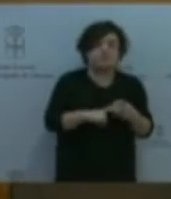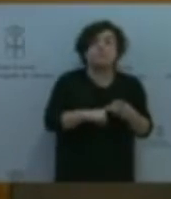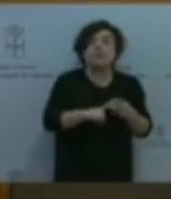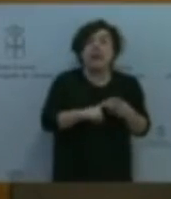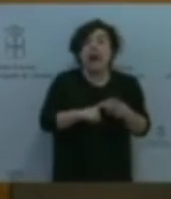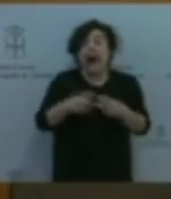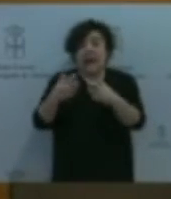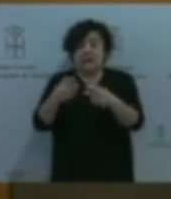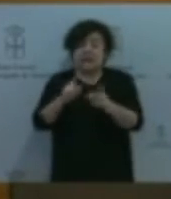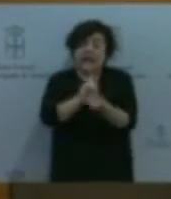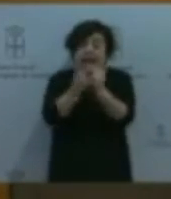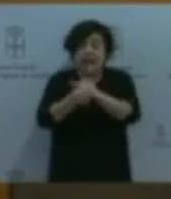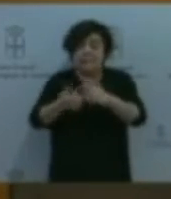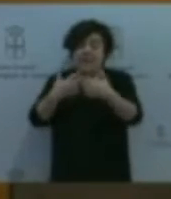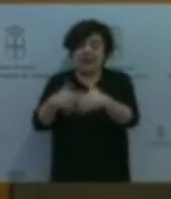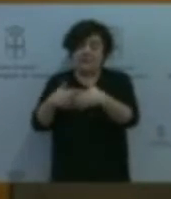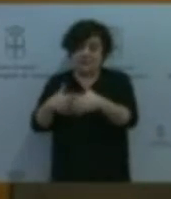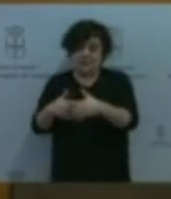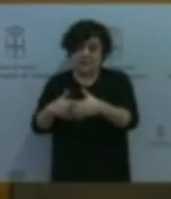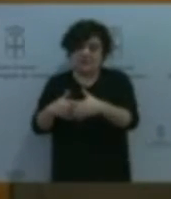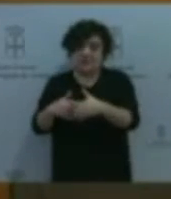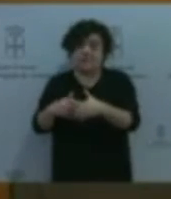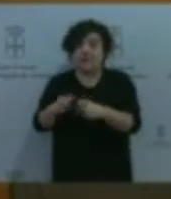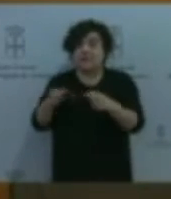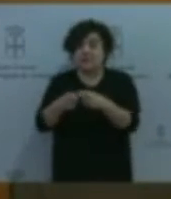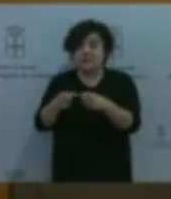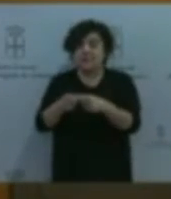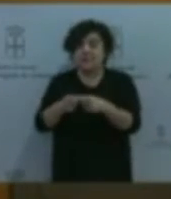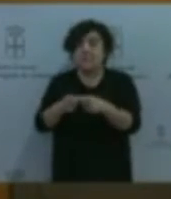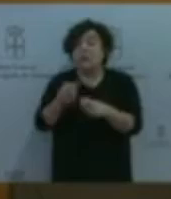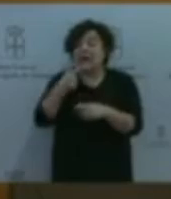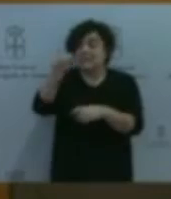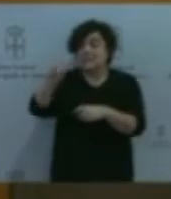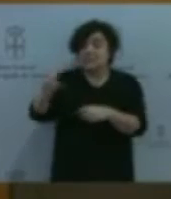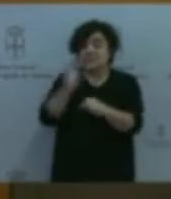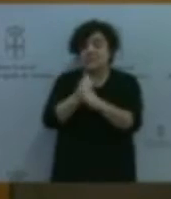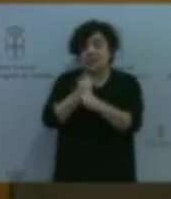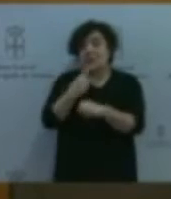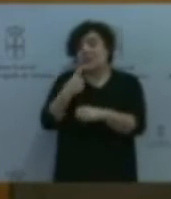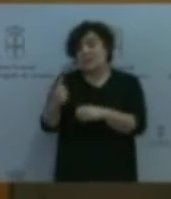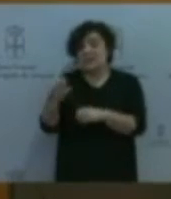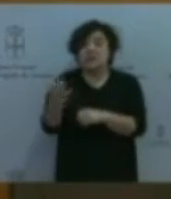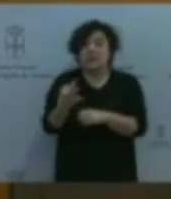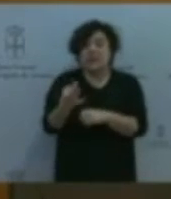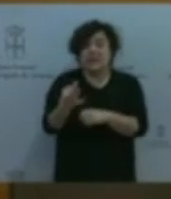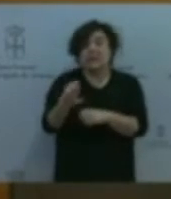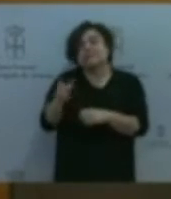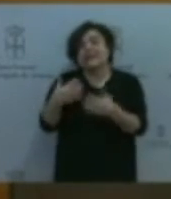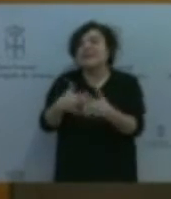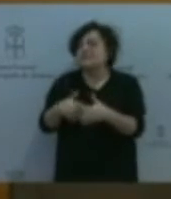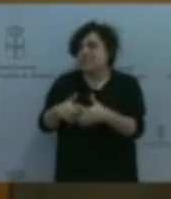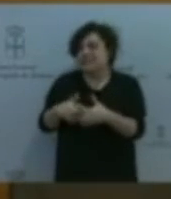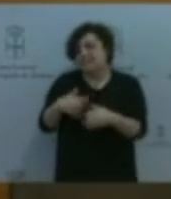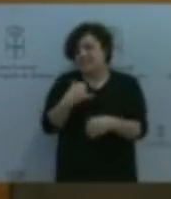¿Sabe qué le dijeron a los trabajadores? Le dijeron, es que las máquinas autoventa no se cansan, no duermen, no tienen convenio y